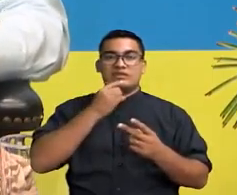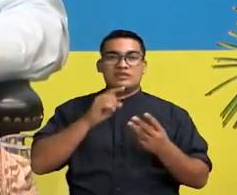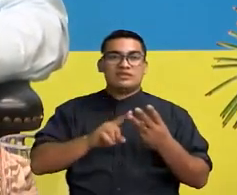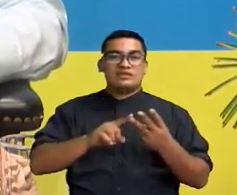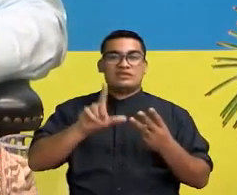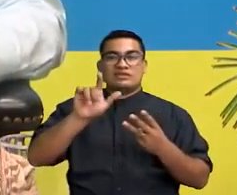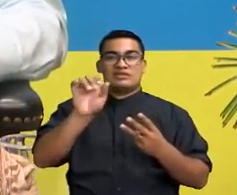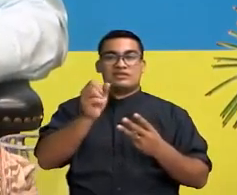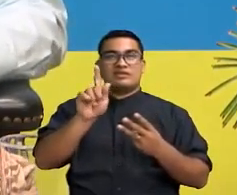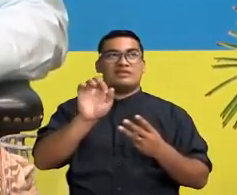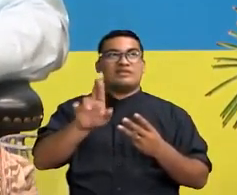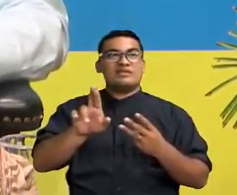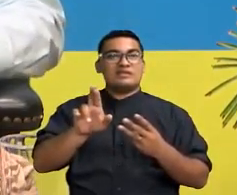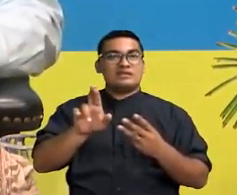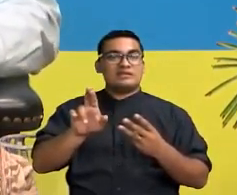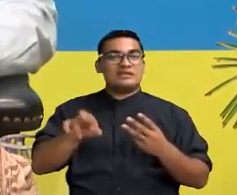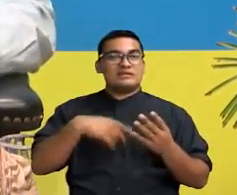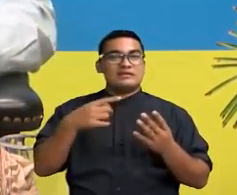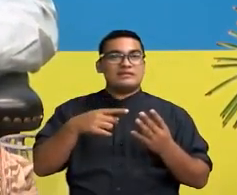Lester Mora. Y